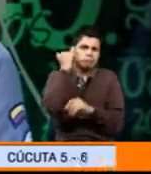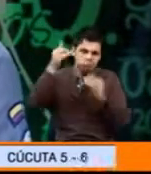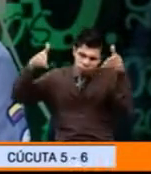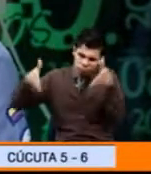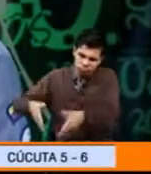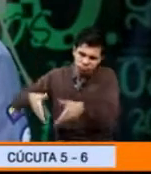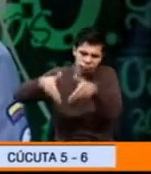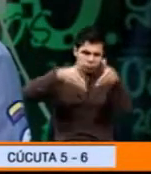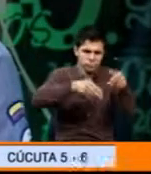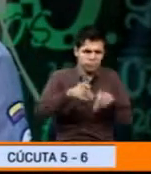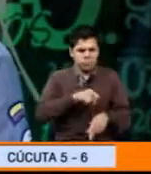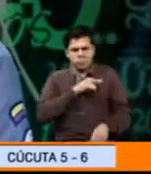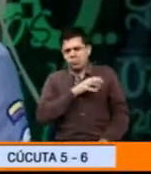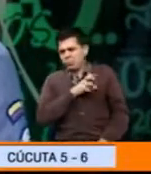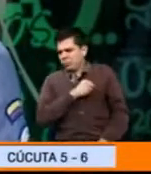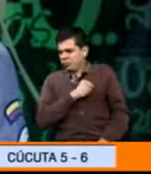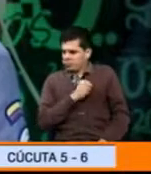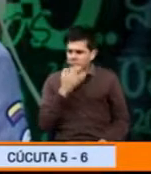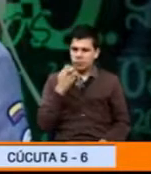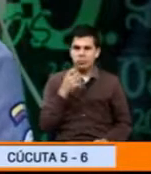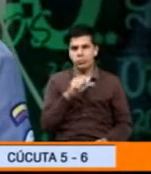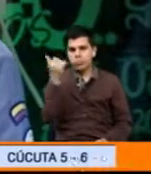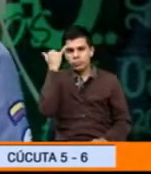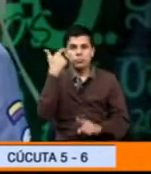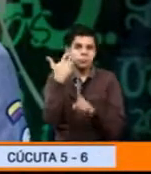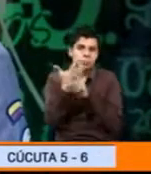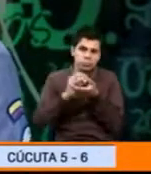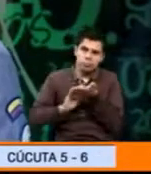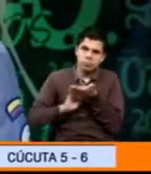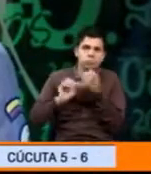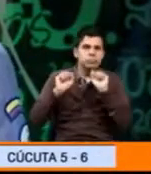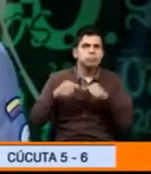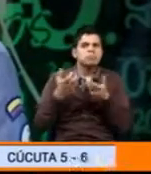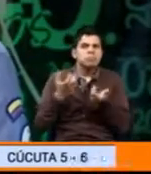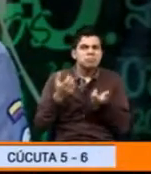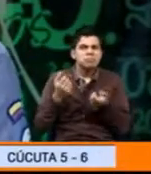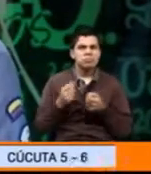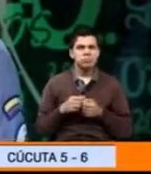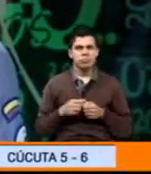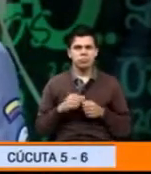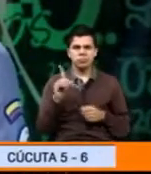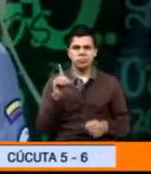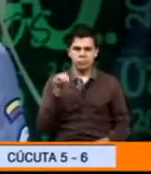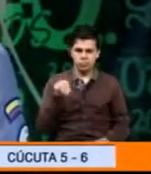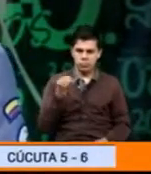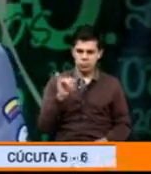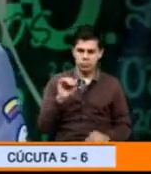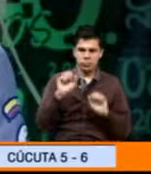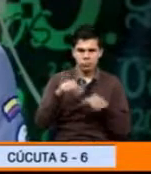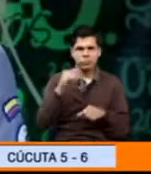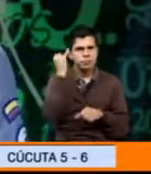soluciones que tendrían mucho más impacto, y es que conservemos por lo menos el DMI de Bucaramanga, que